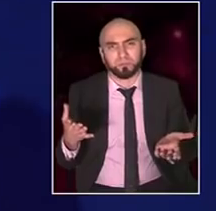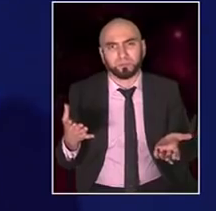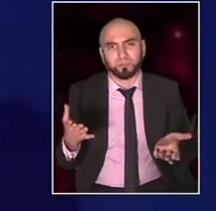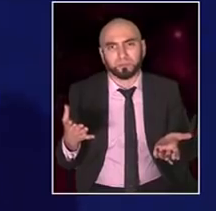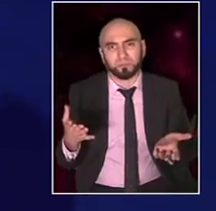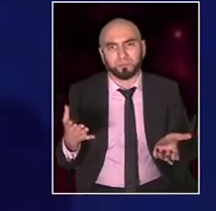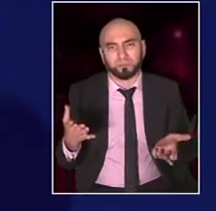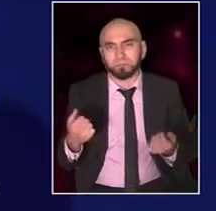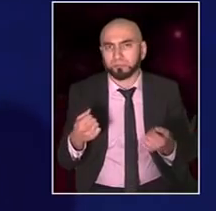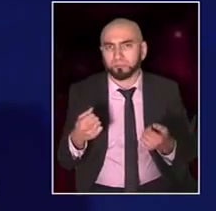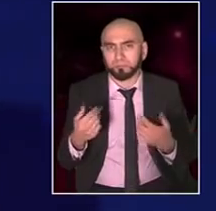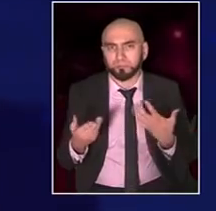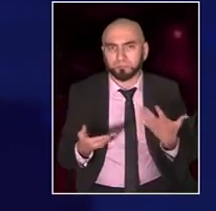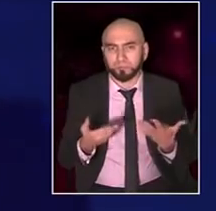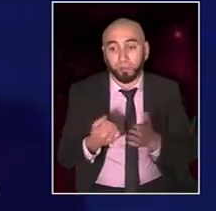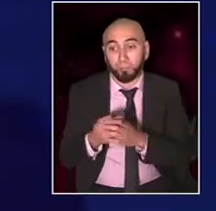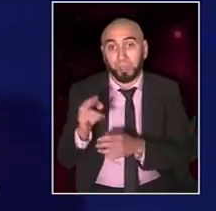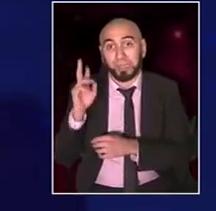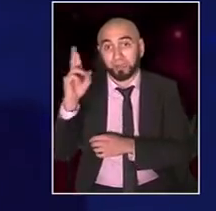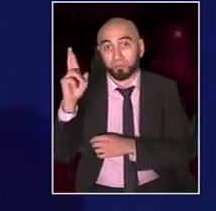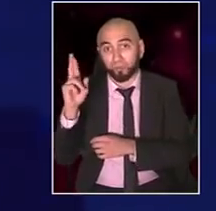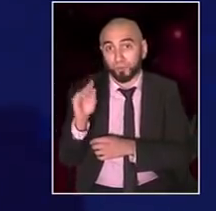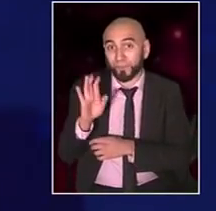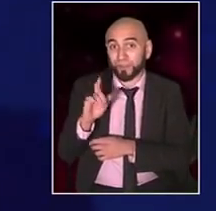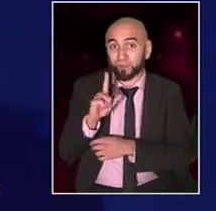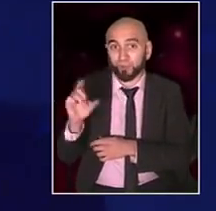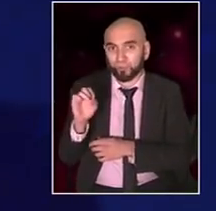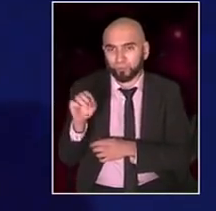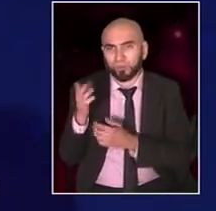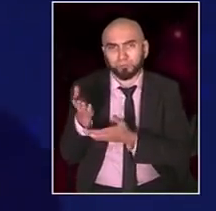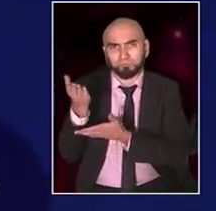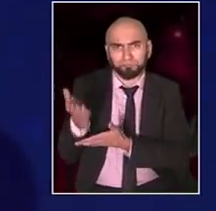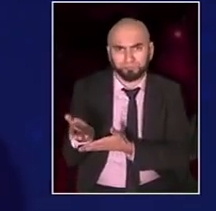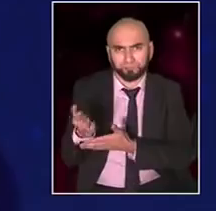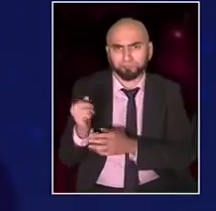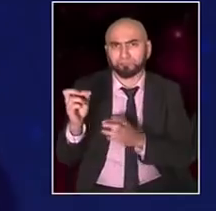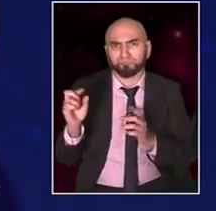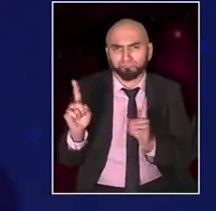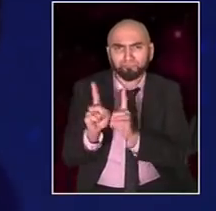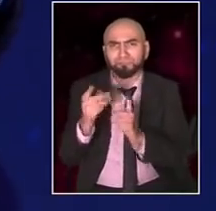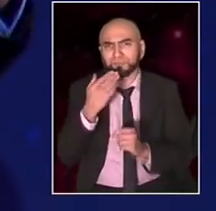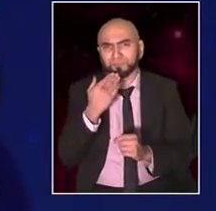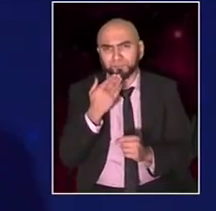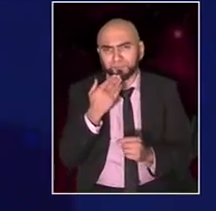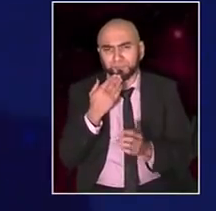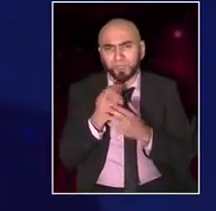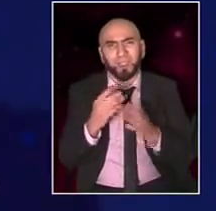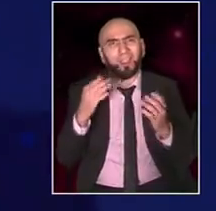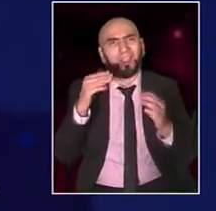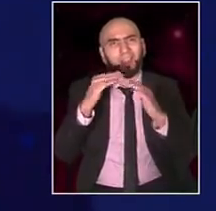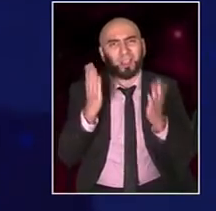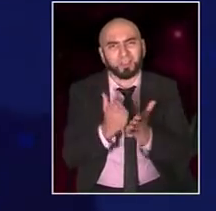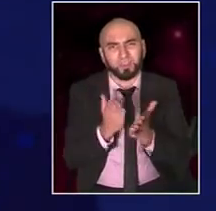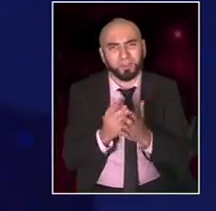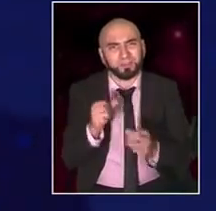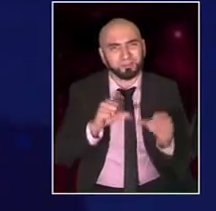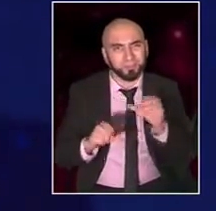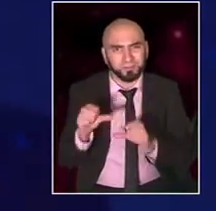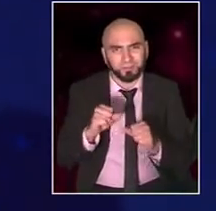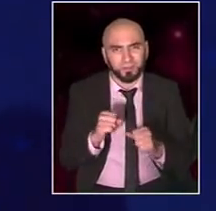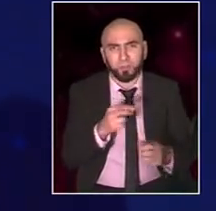están el rector Bello, el continuador de Bello, Ennio Vivaldi, está la Academia de Ciencias, están los Premios Nacionales